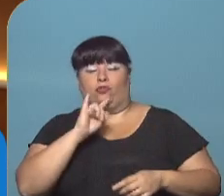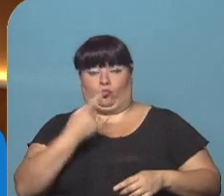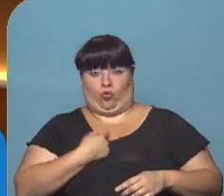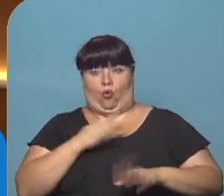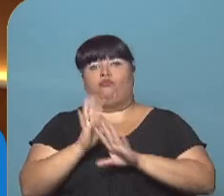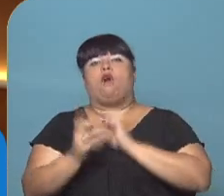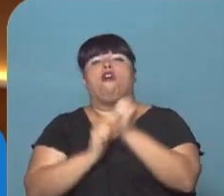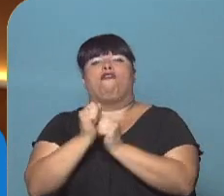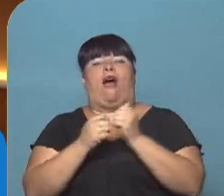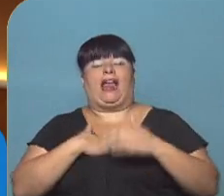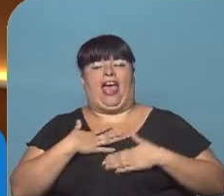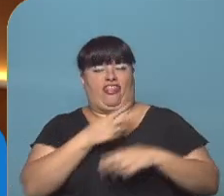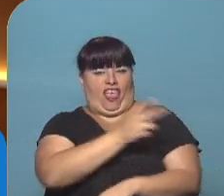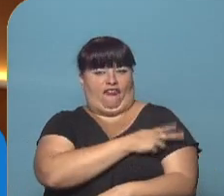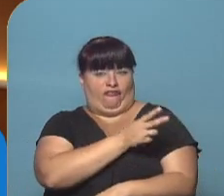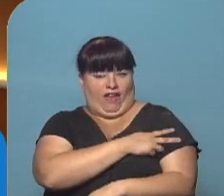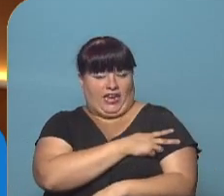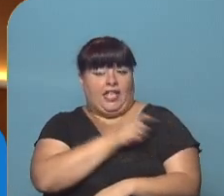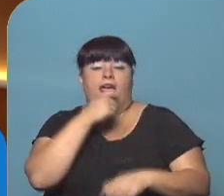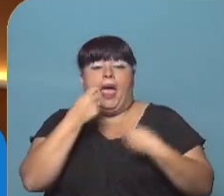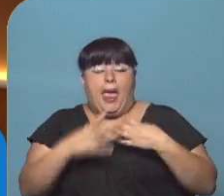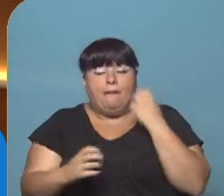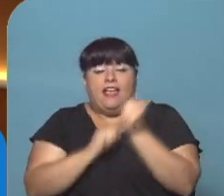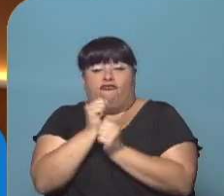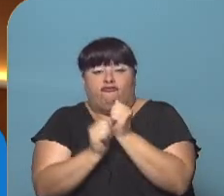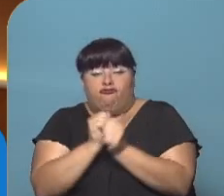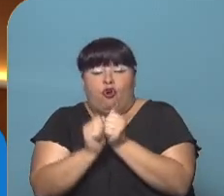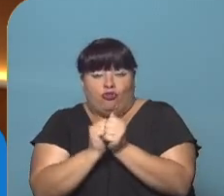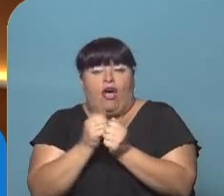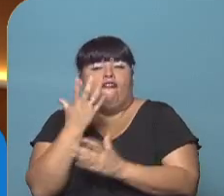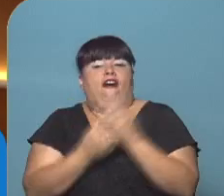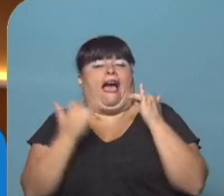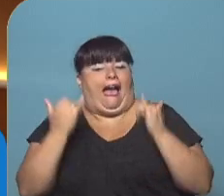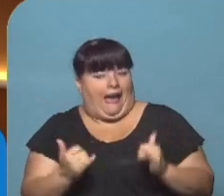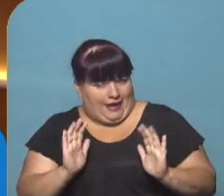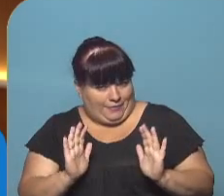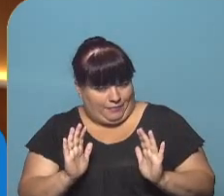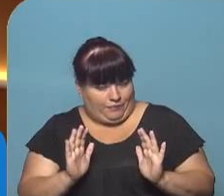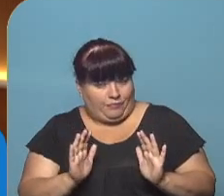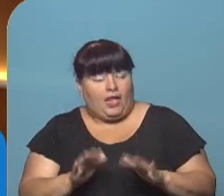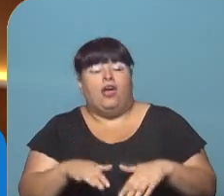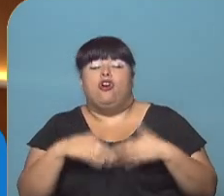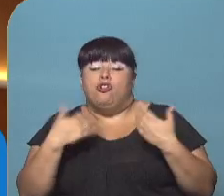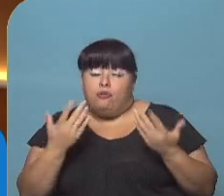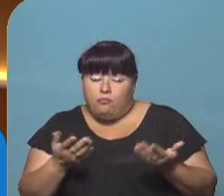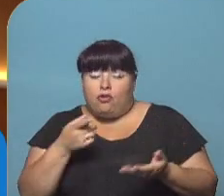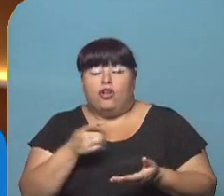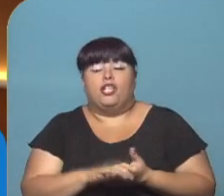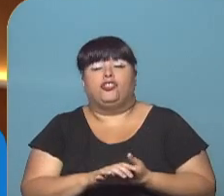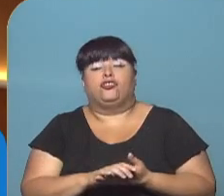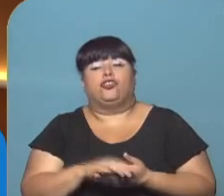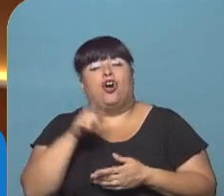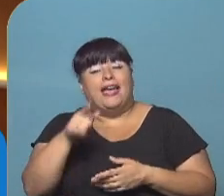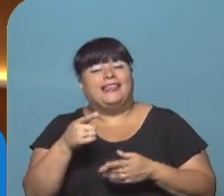propias defensas y como cualquier cosa que recién empieza a funcionar, tiene fallas. Por ese motivo,